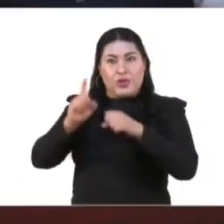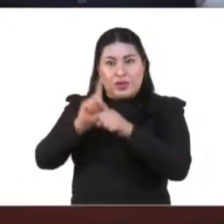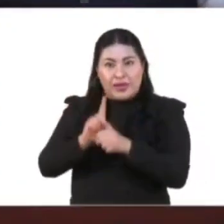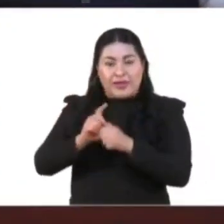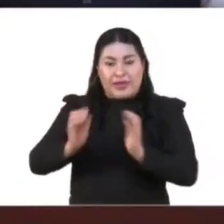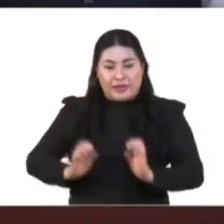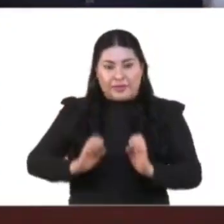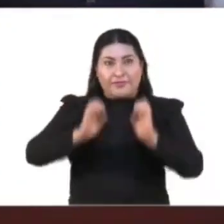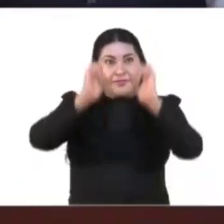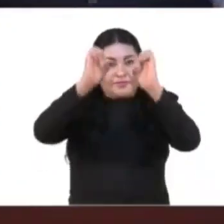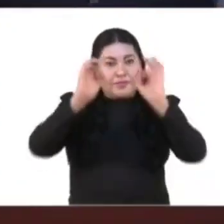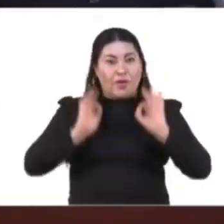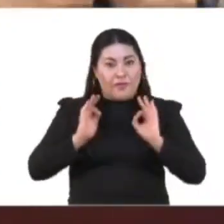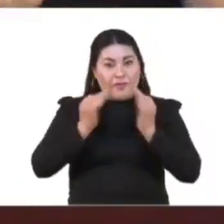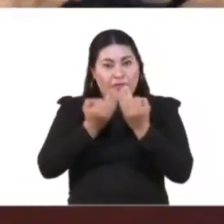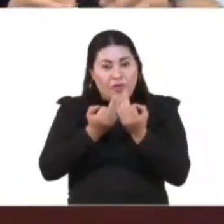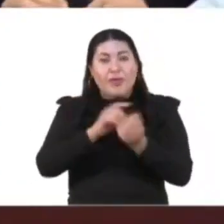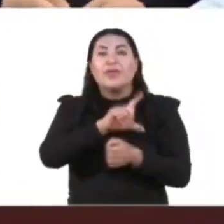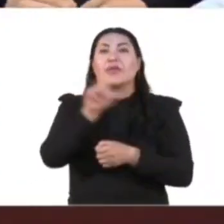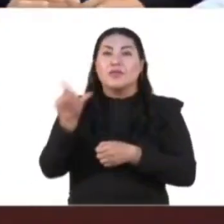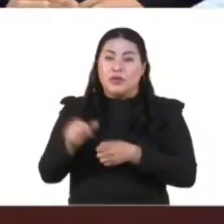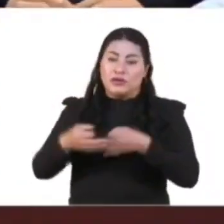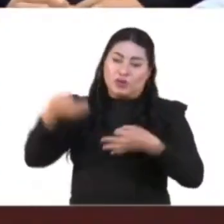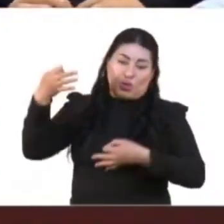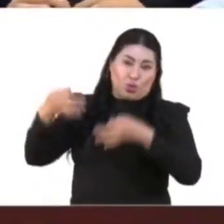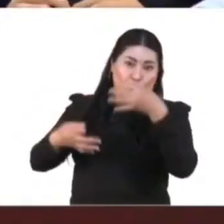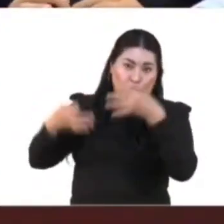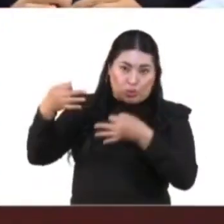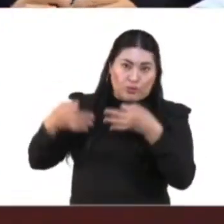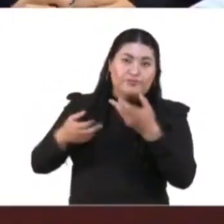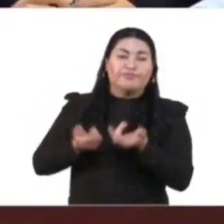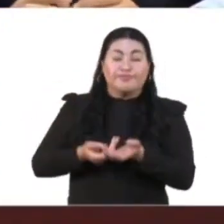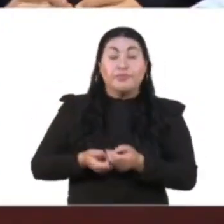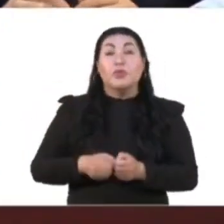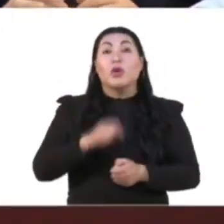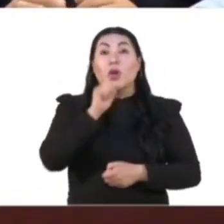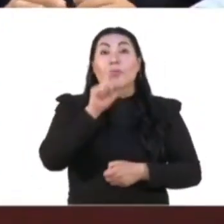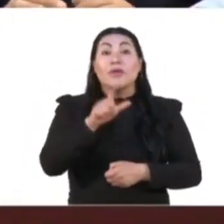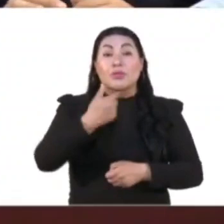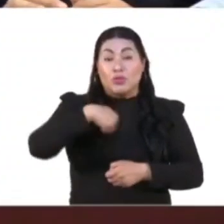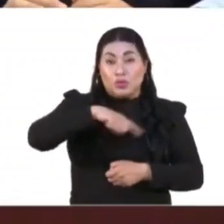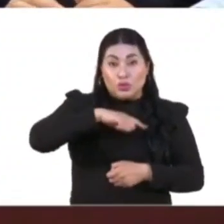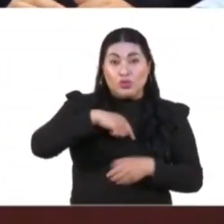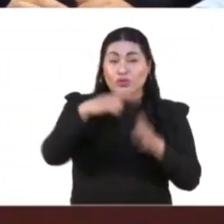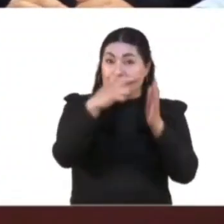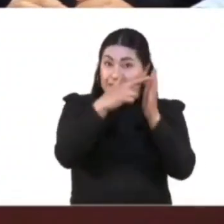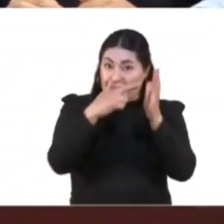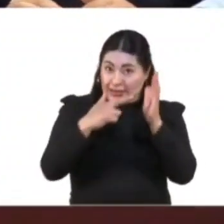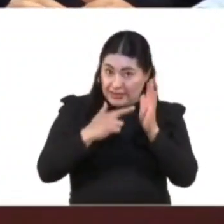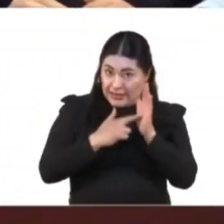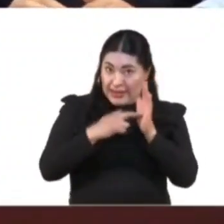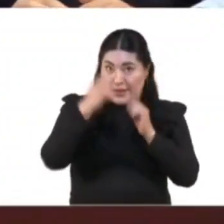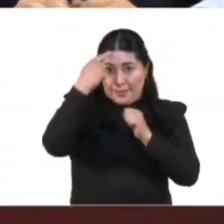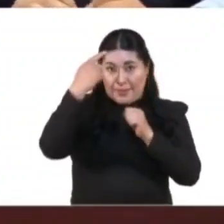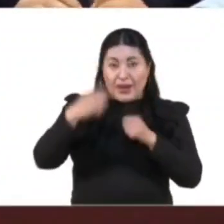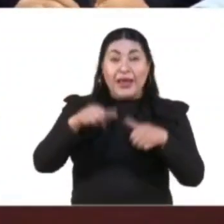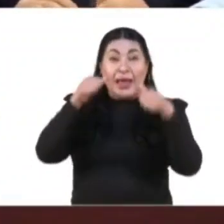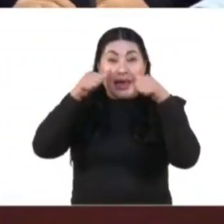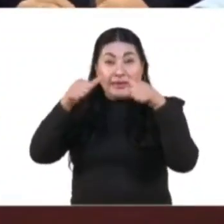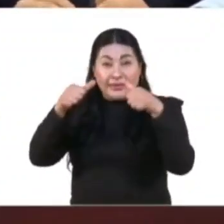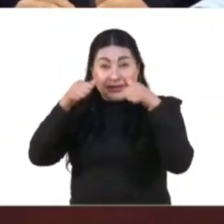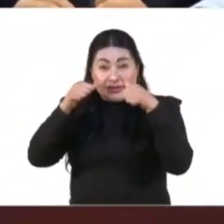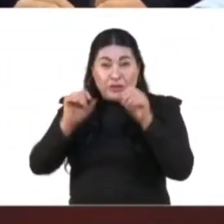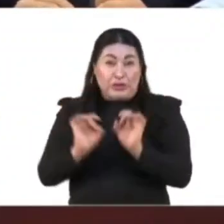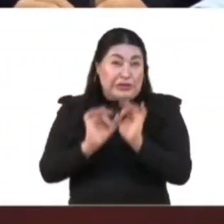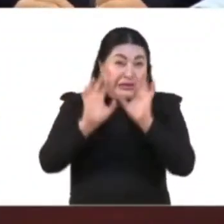y en todo caso después ya todo lo jurídico. Y por otro lado, nosotros en el protocolo de atención a